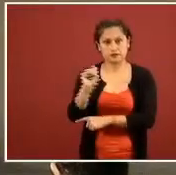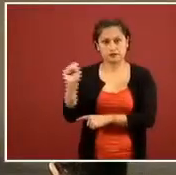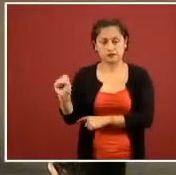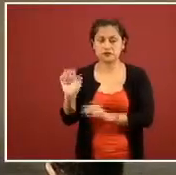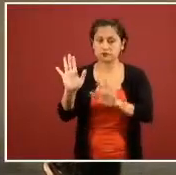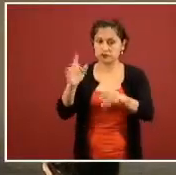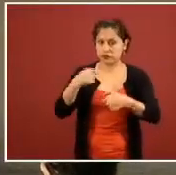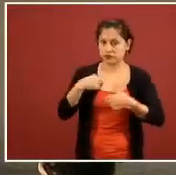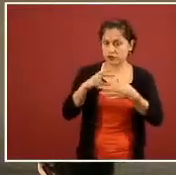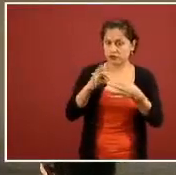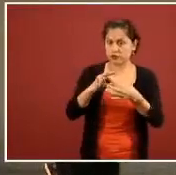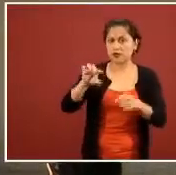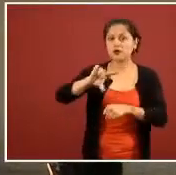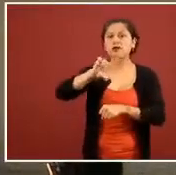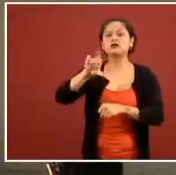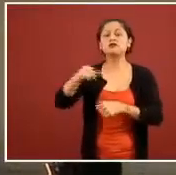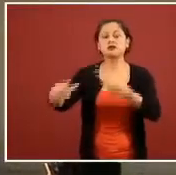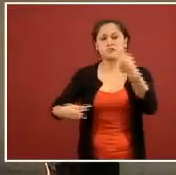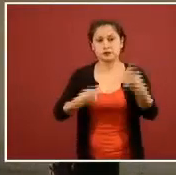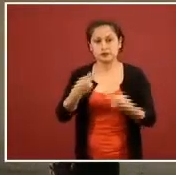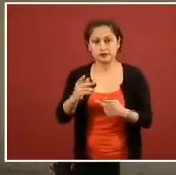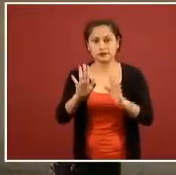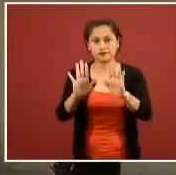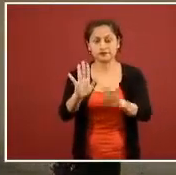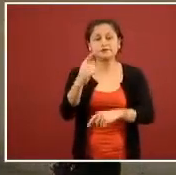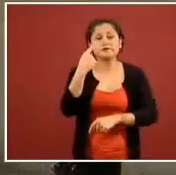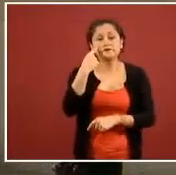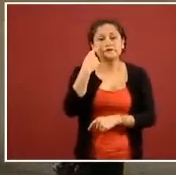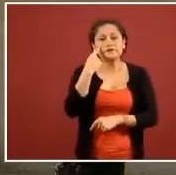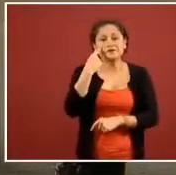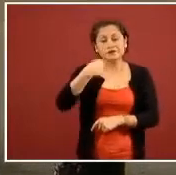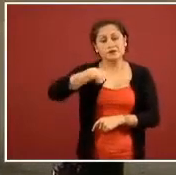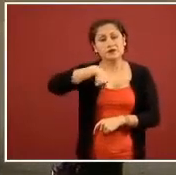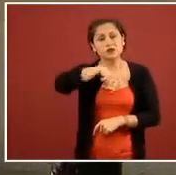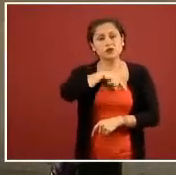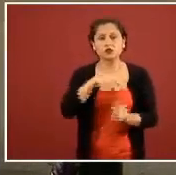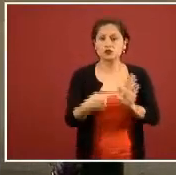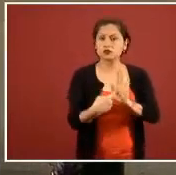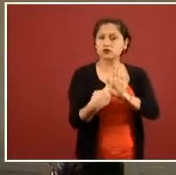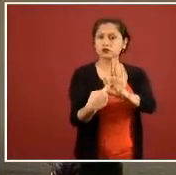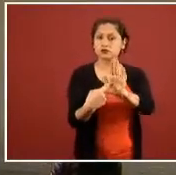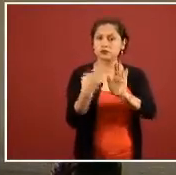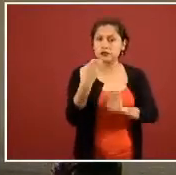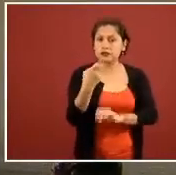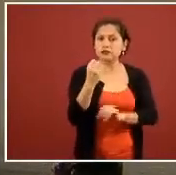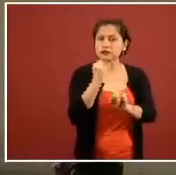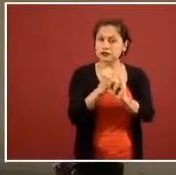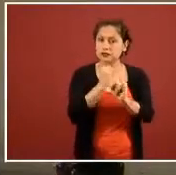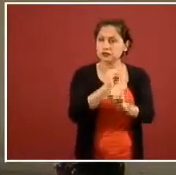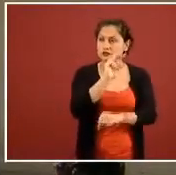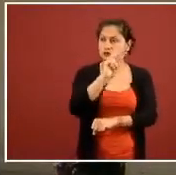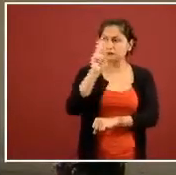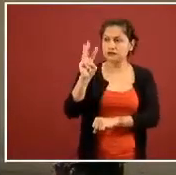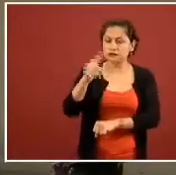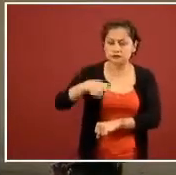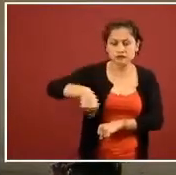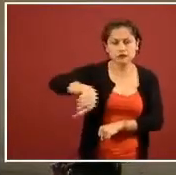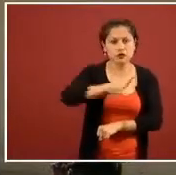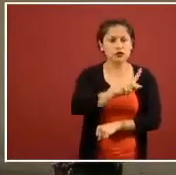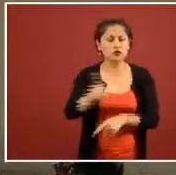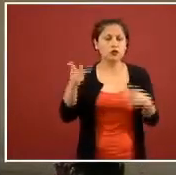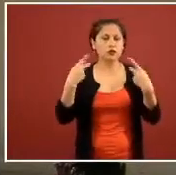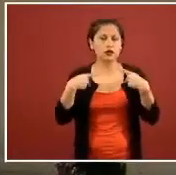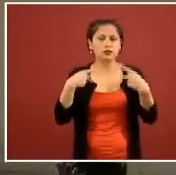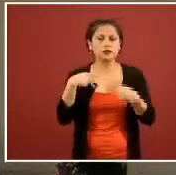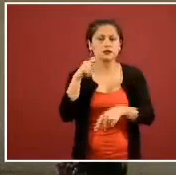preguntas. Nos interesa mucho que conozcan este material, también ustedes que están directamente aquí. Lo conocen ya 10